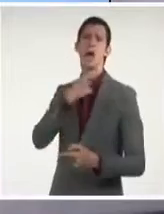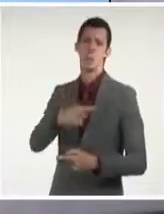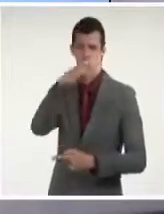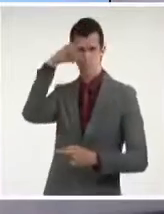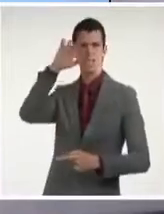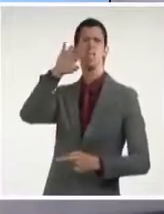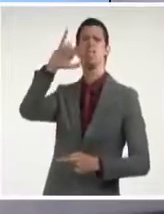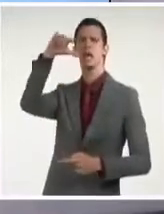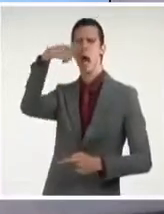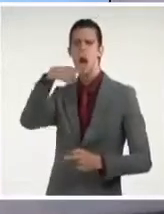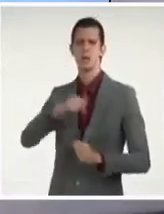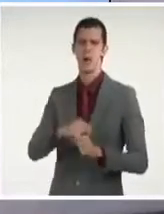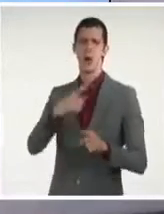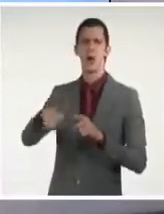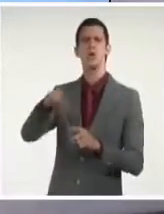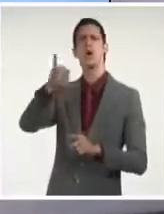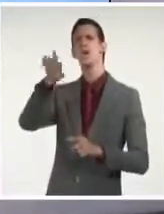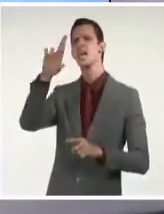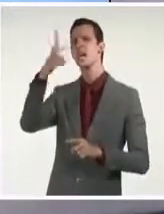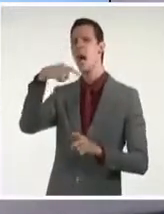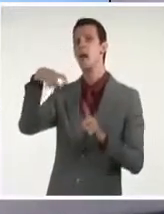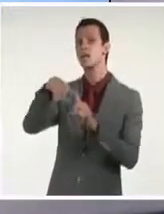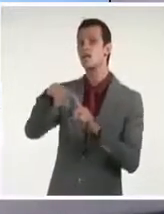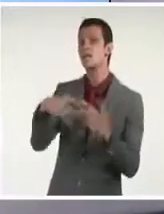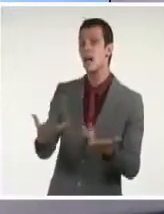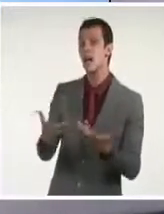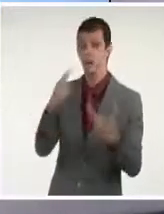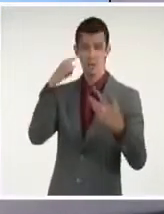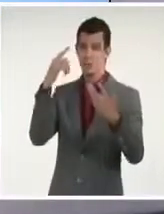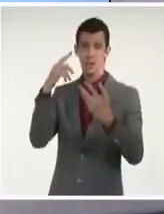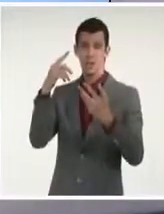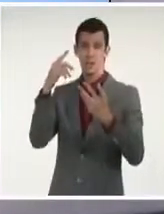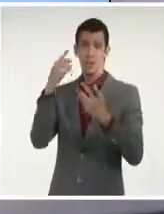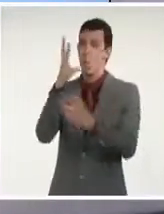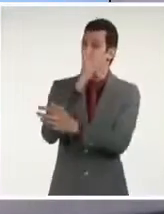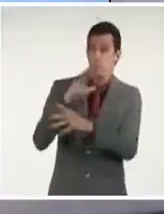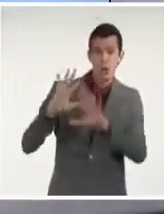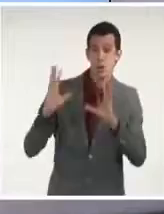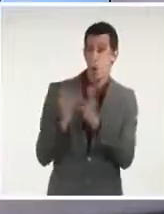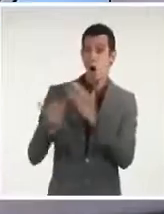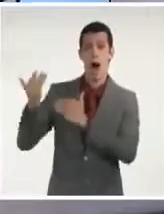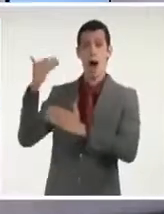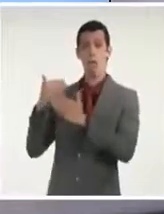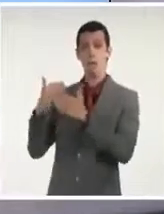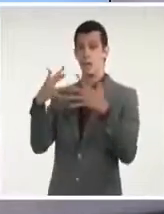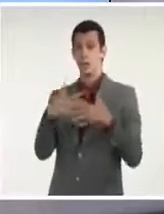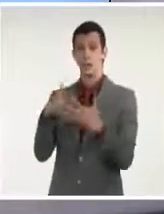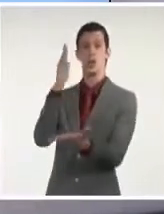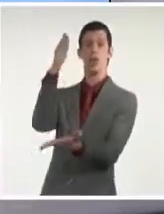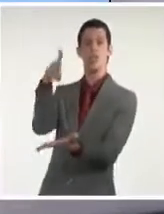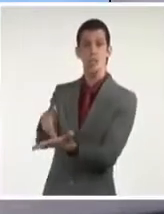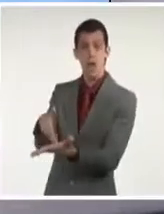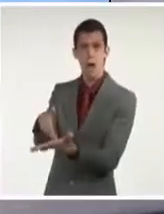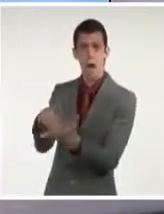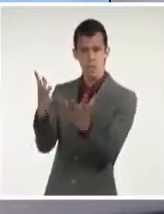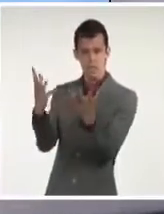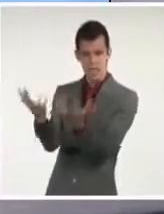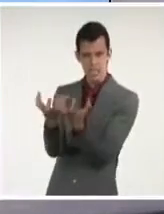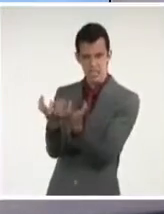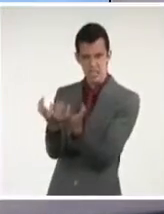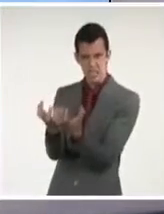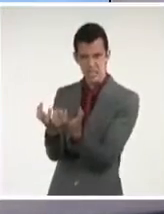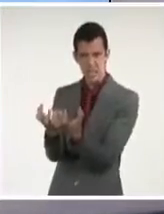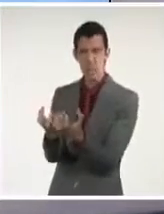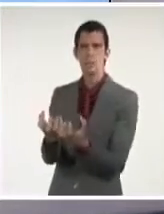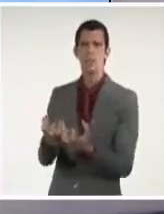en el que uno nació, para su propio pueblo, no importa donde uno se encuentre viviendo. No obstante, todos